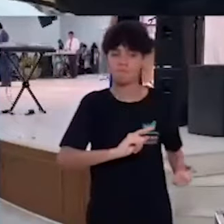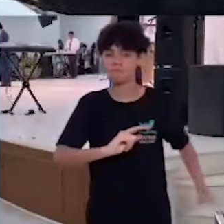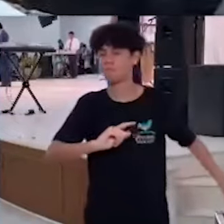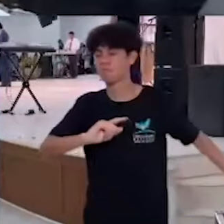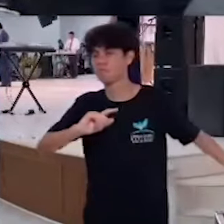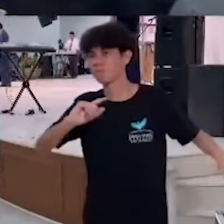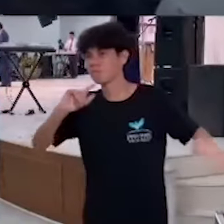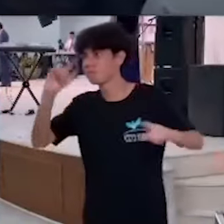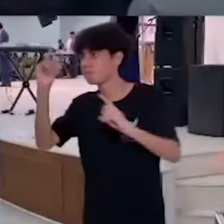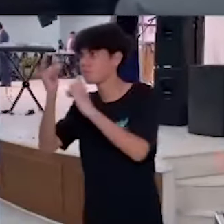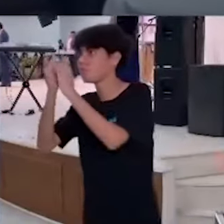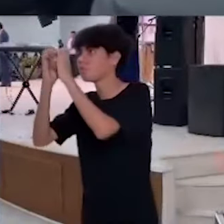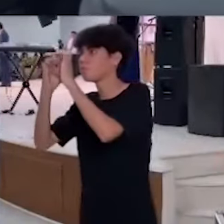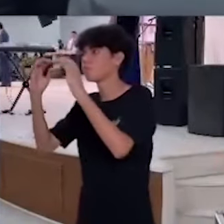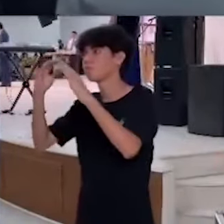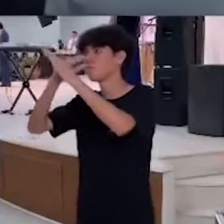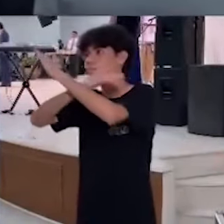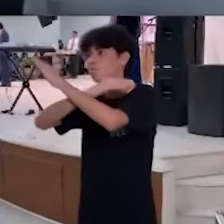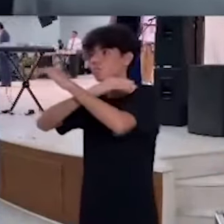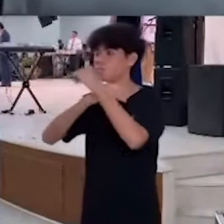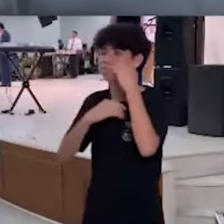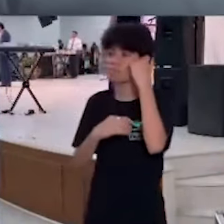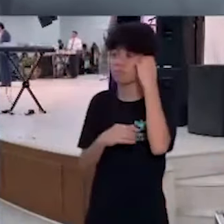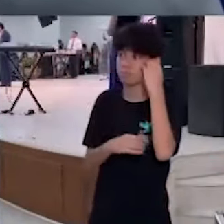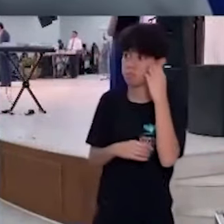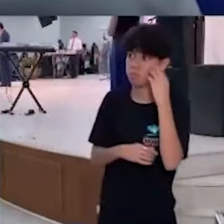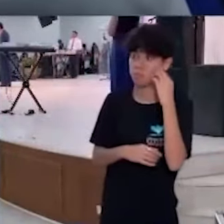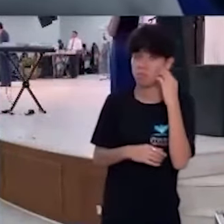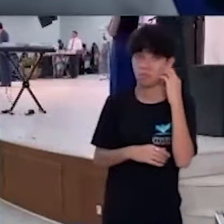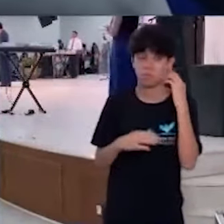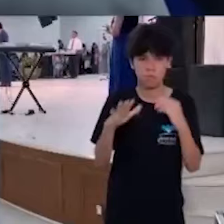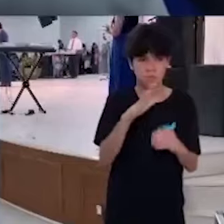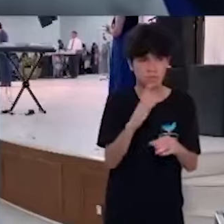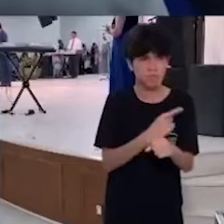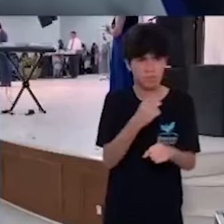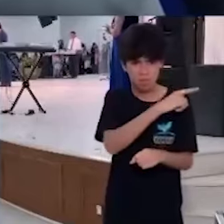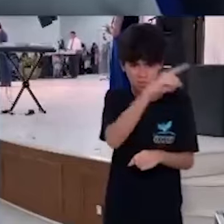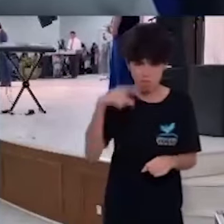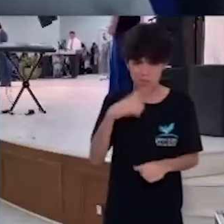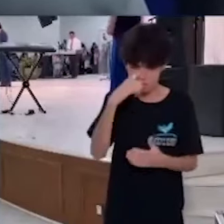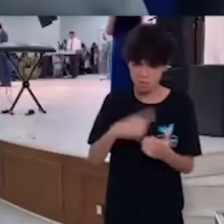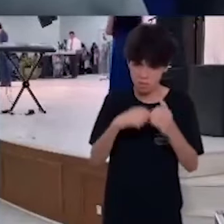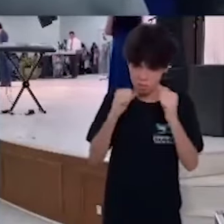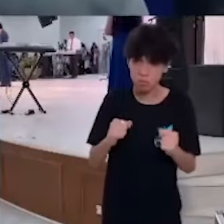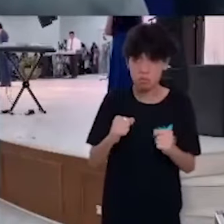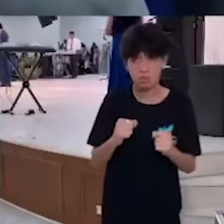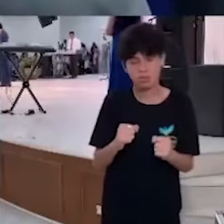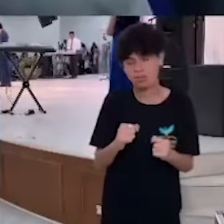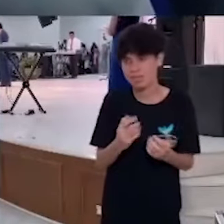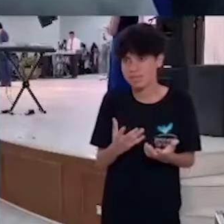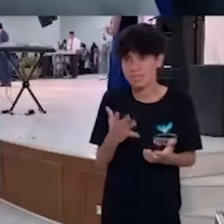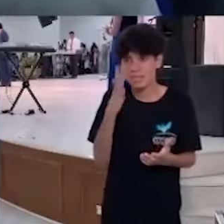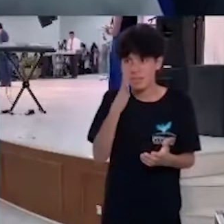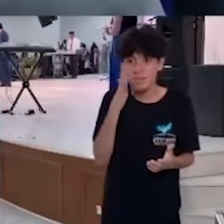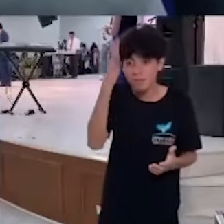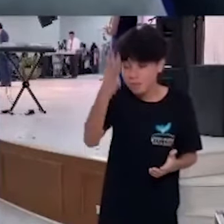la misericordia. Porque de todas maneras sabemos que tú lo vas a sacar a la luz.